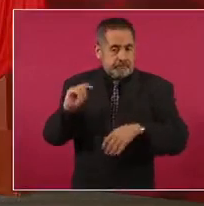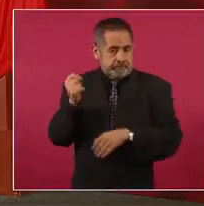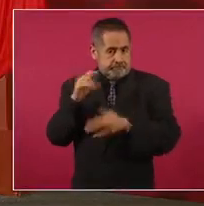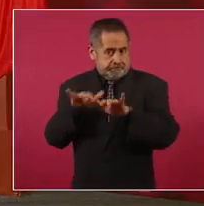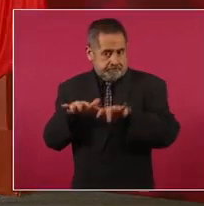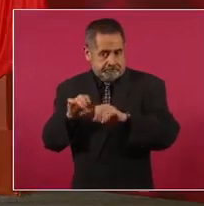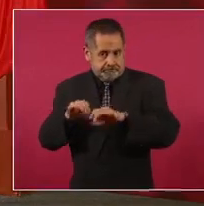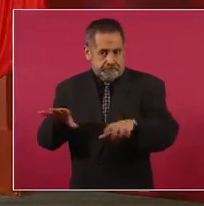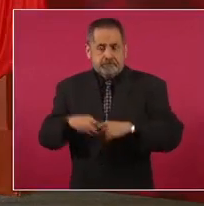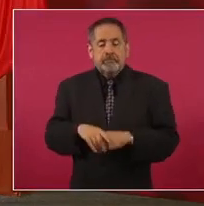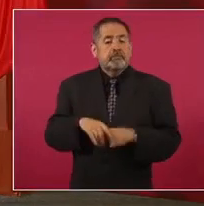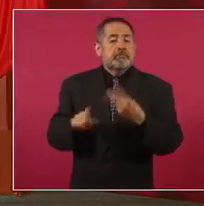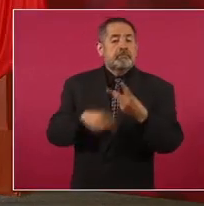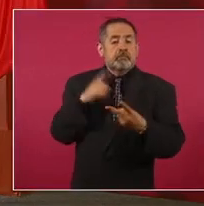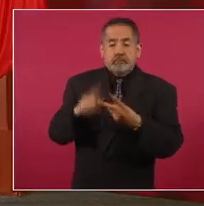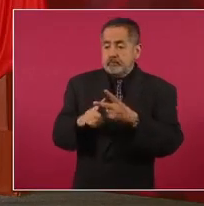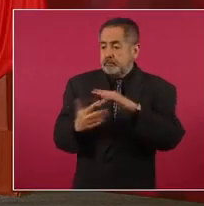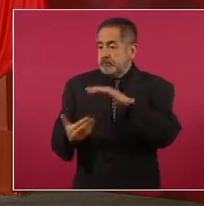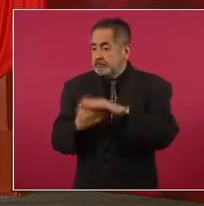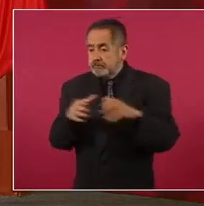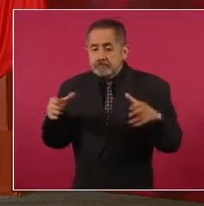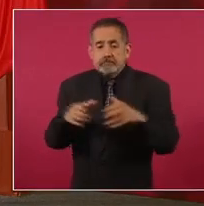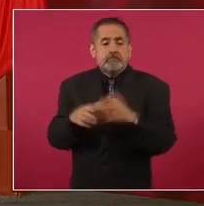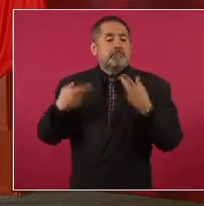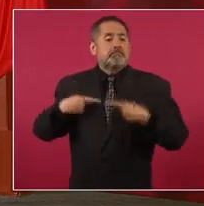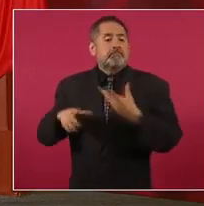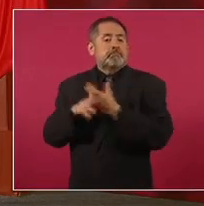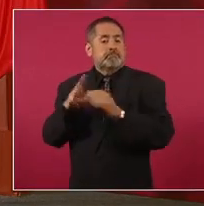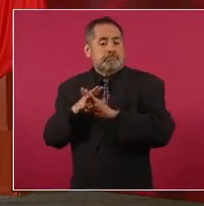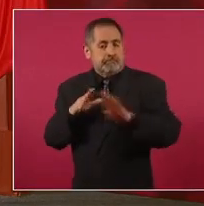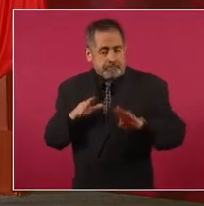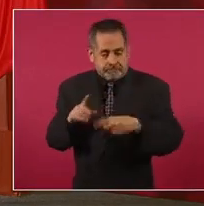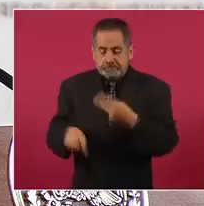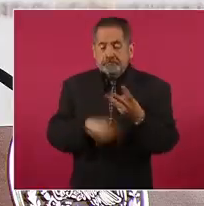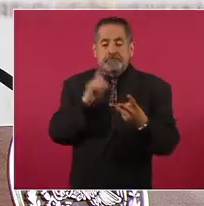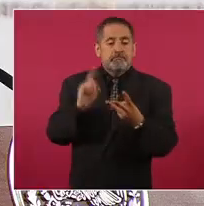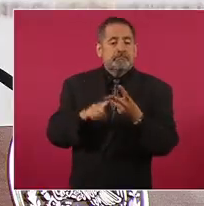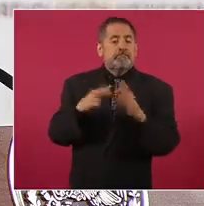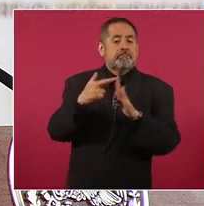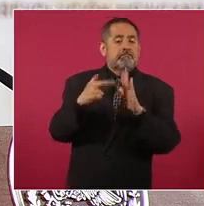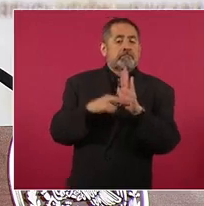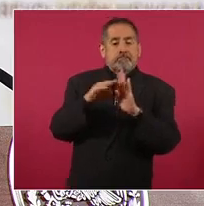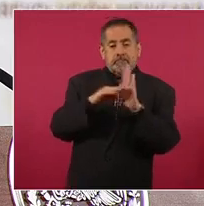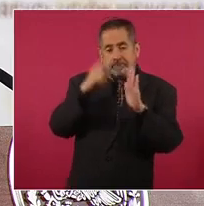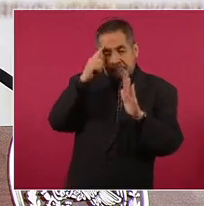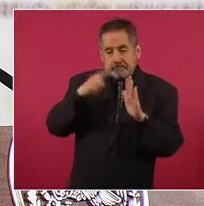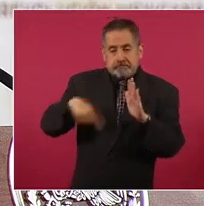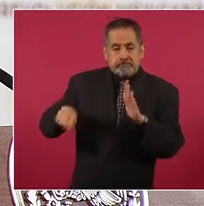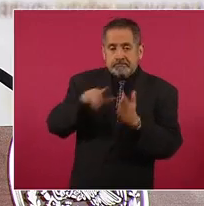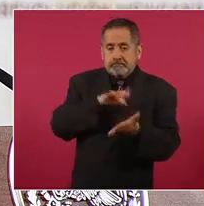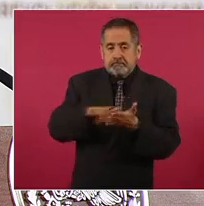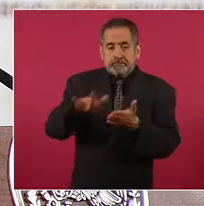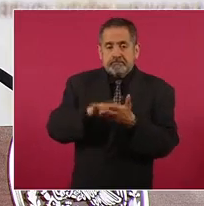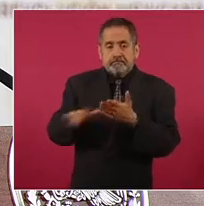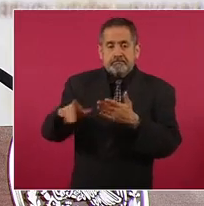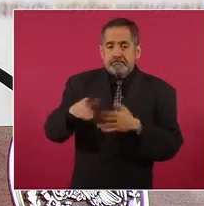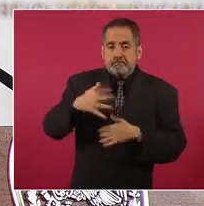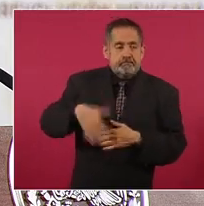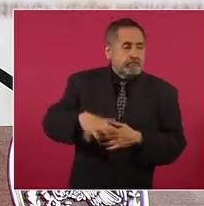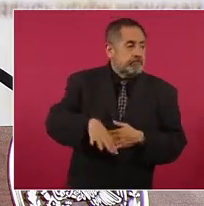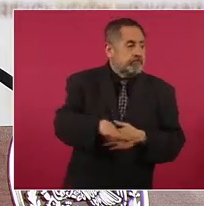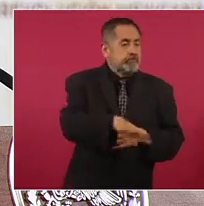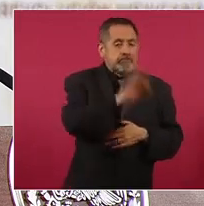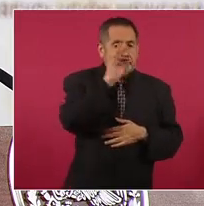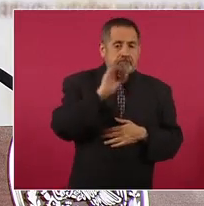de Trabajo de Búsqueda de Personas Migrantes, los lineamientos para el mecanismo de apoyo en el Servicio Exterior de Búsqueda de